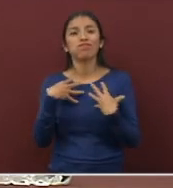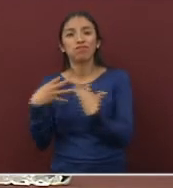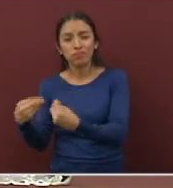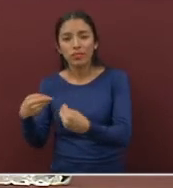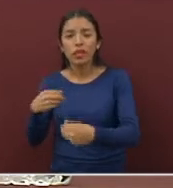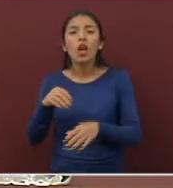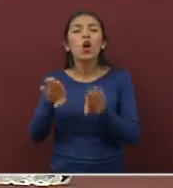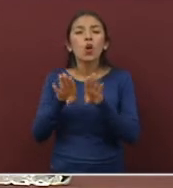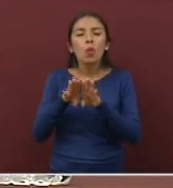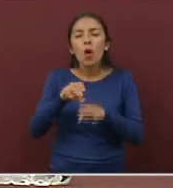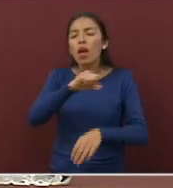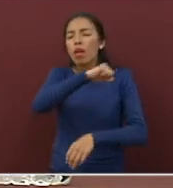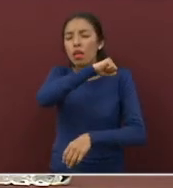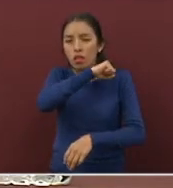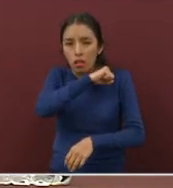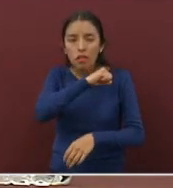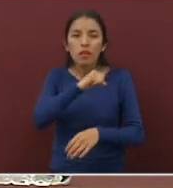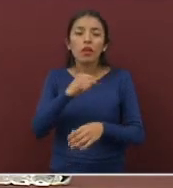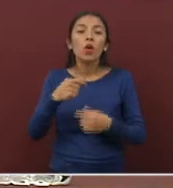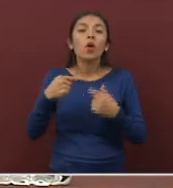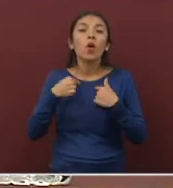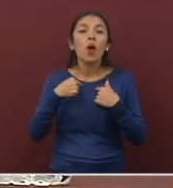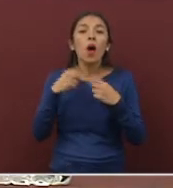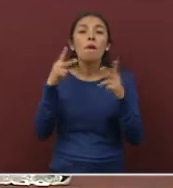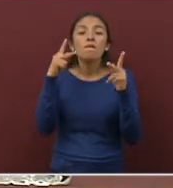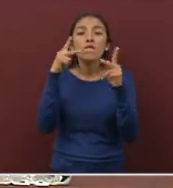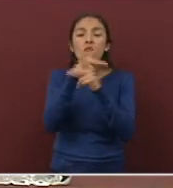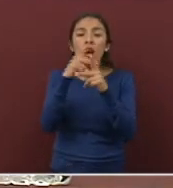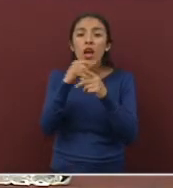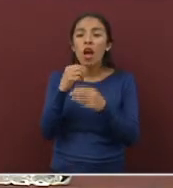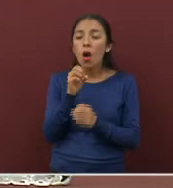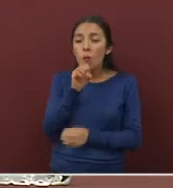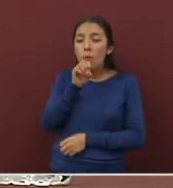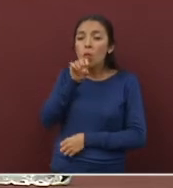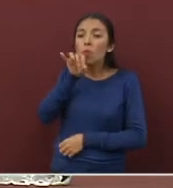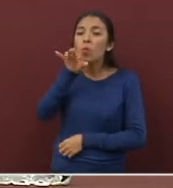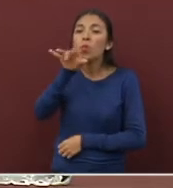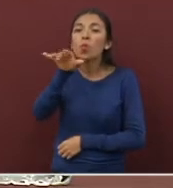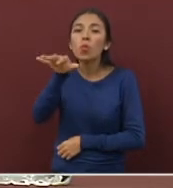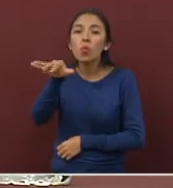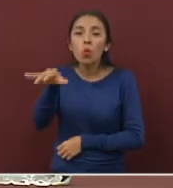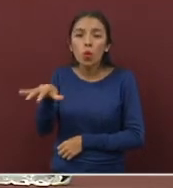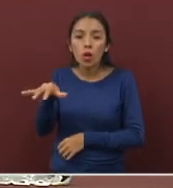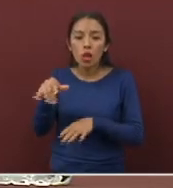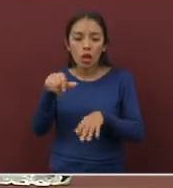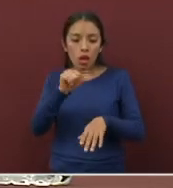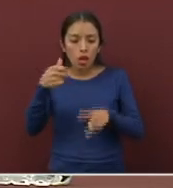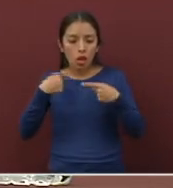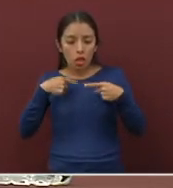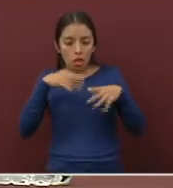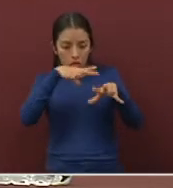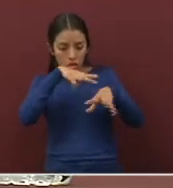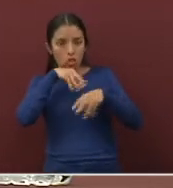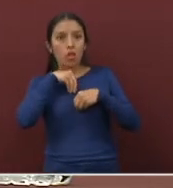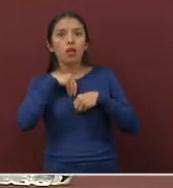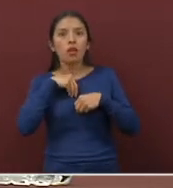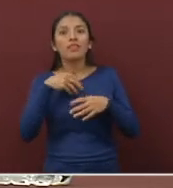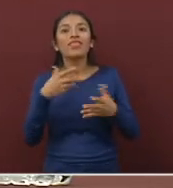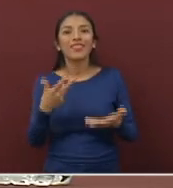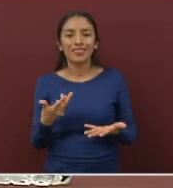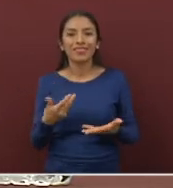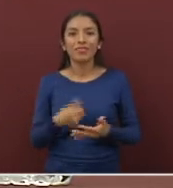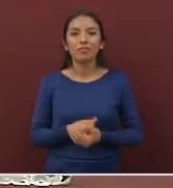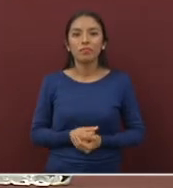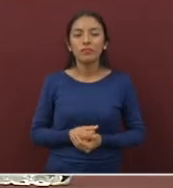pequeñas partículas de saliva que una persona sana aspira de la otra contagiada sin embargo